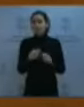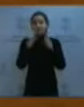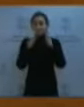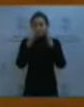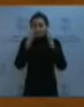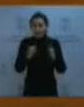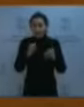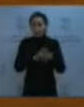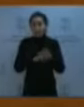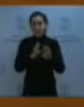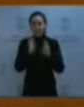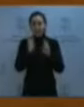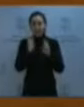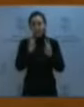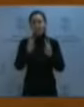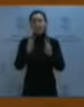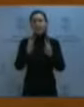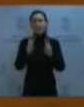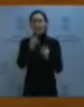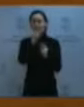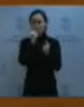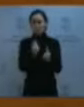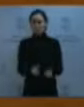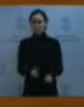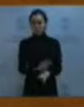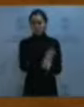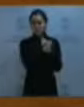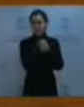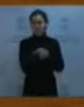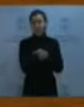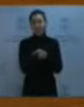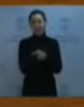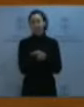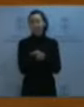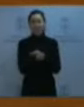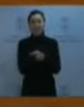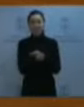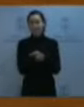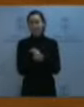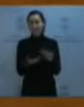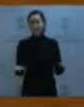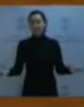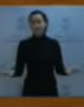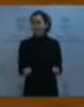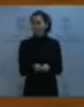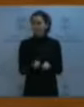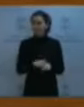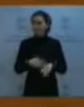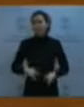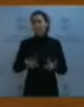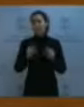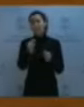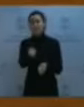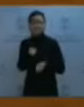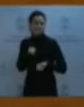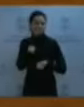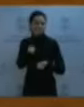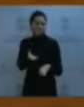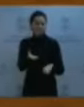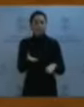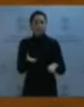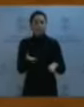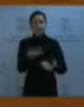en un presupuesto que lo soporte. Y este es el problema. Y en resumen, y para finalizar, señorías, nosotros